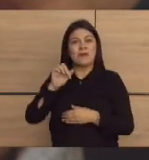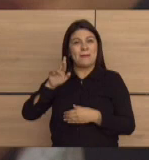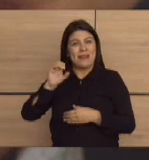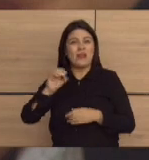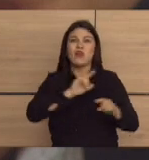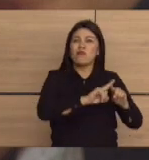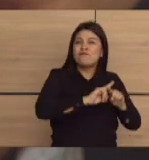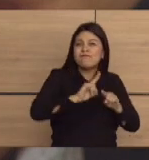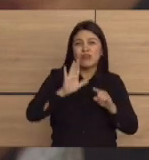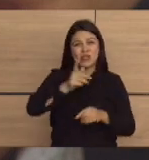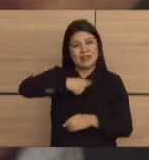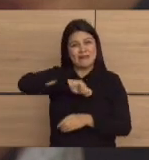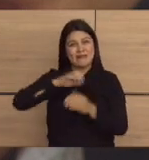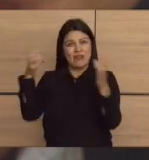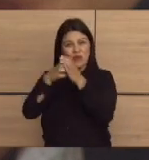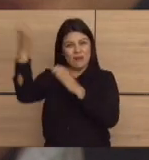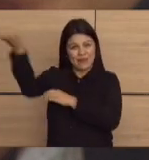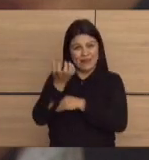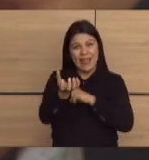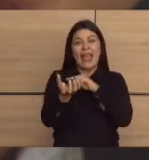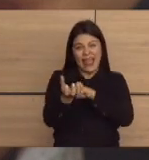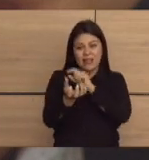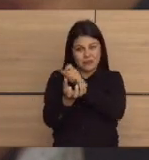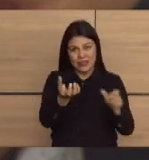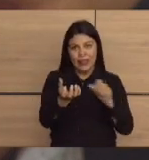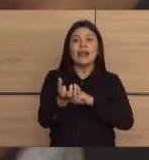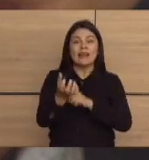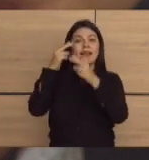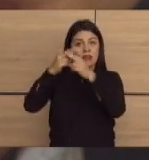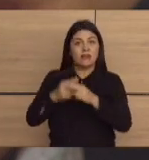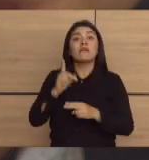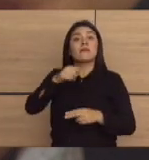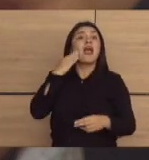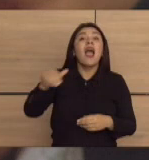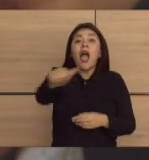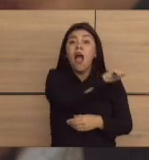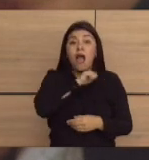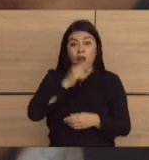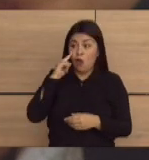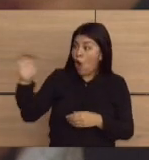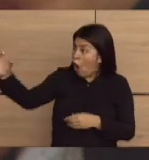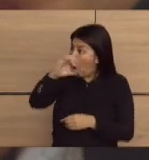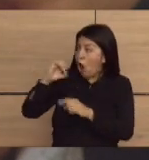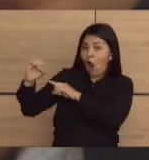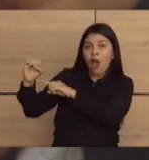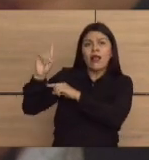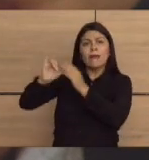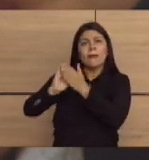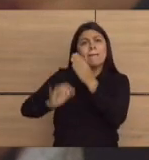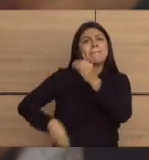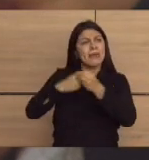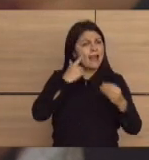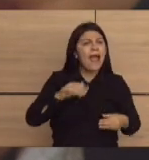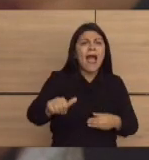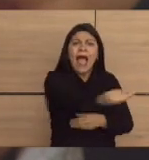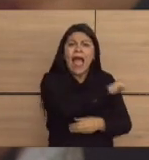de Domingo Caicedo, de José Ignacio de Márquez. Reconocer a las mujeres que participaron además en la gesta y que sacrificaron a